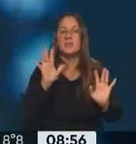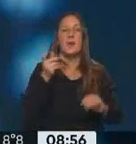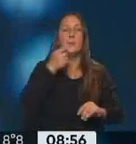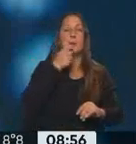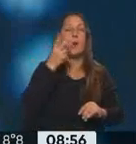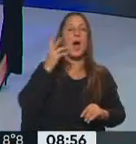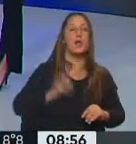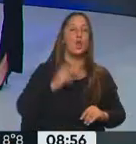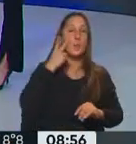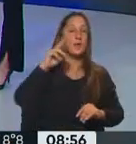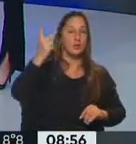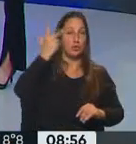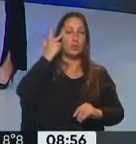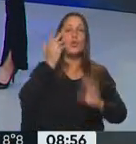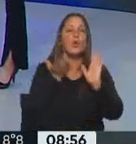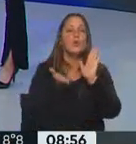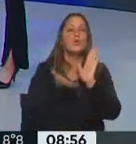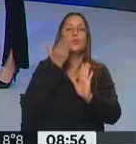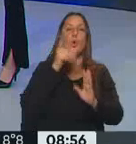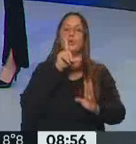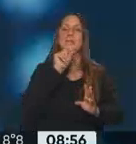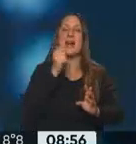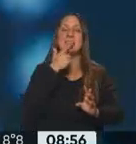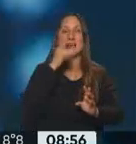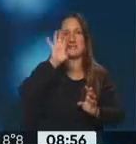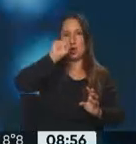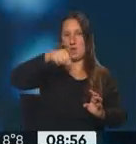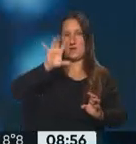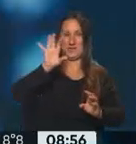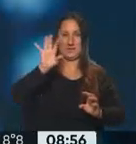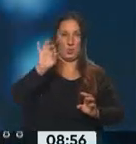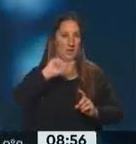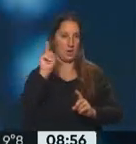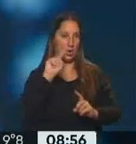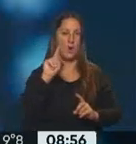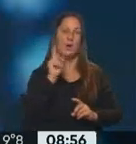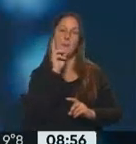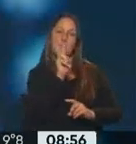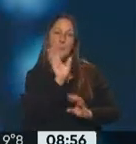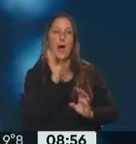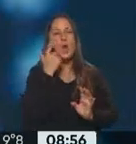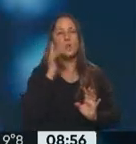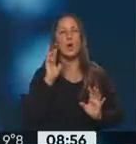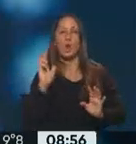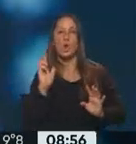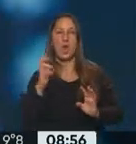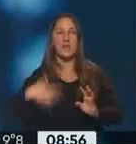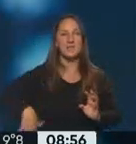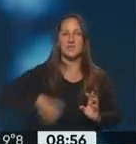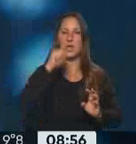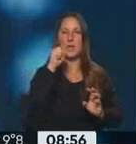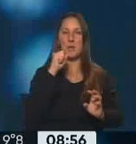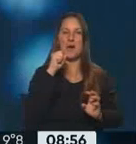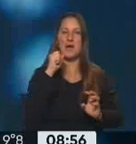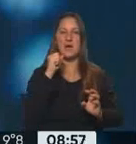2018 eeuu había subido un poco la tasa no en esta magnitud pero qué pasó veíamos eso de que por ahí se iban los dólares de argentina y